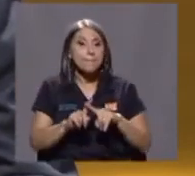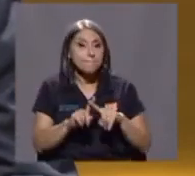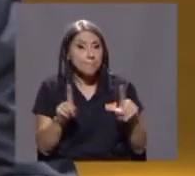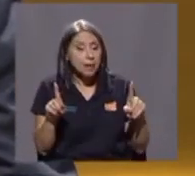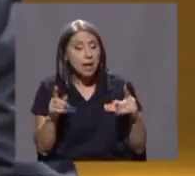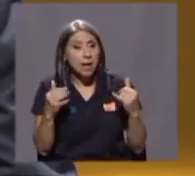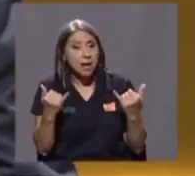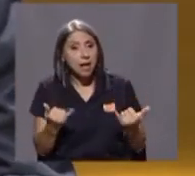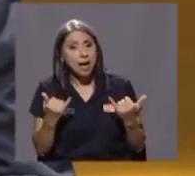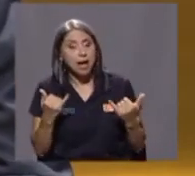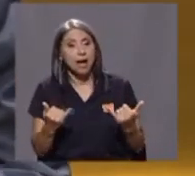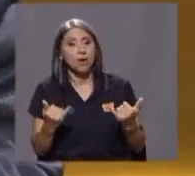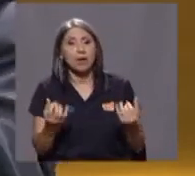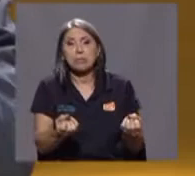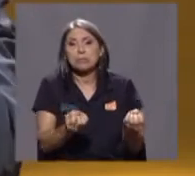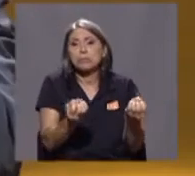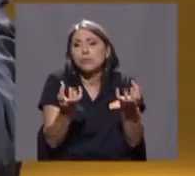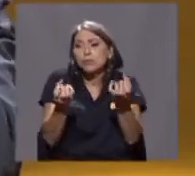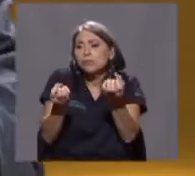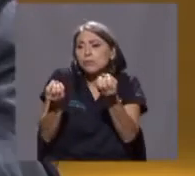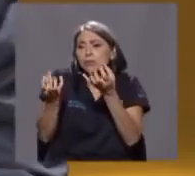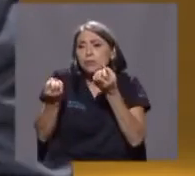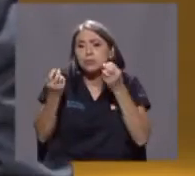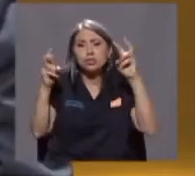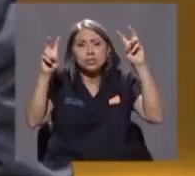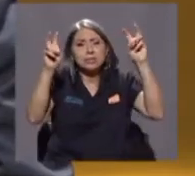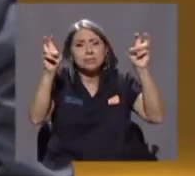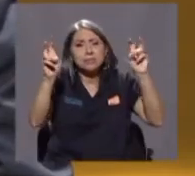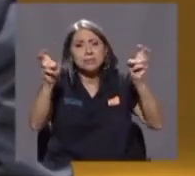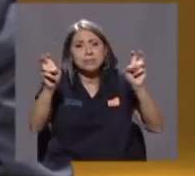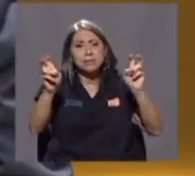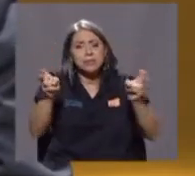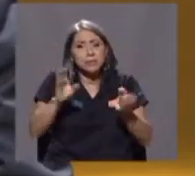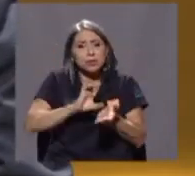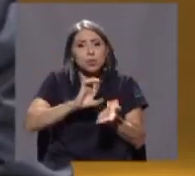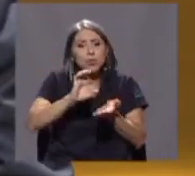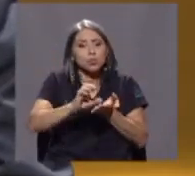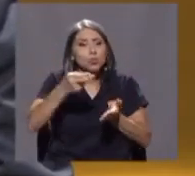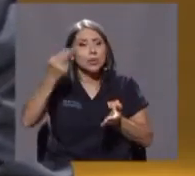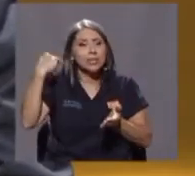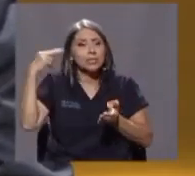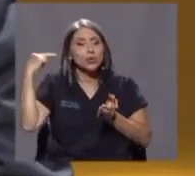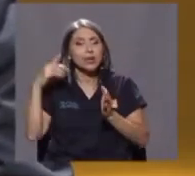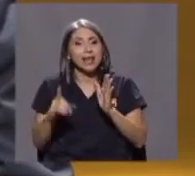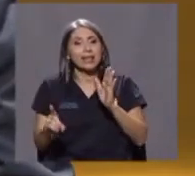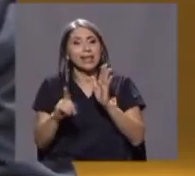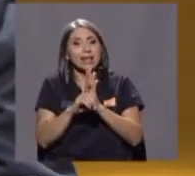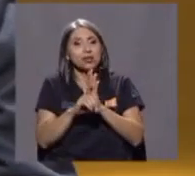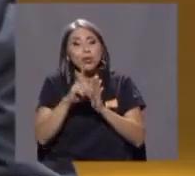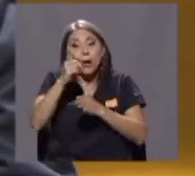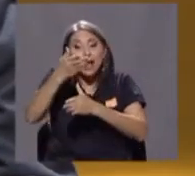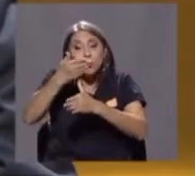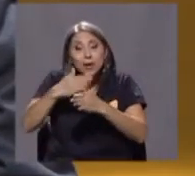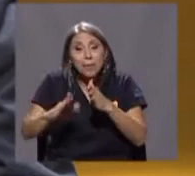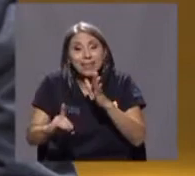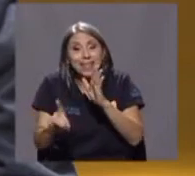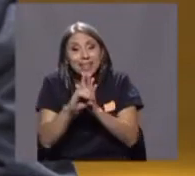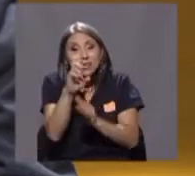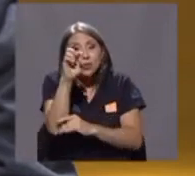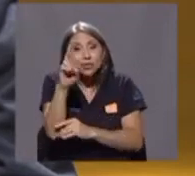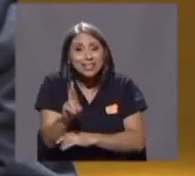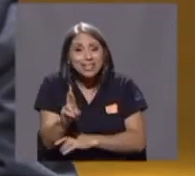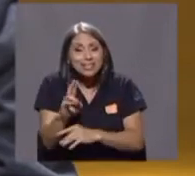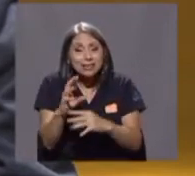cantidad de temas que tiene el temario en historia del derecho, la parte sobre el derecho costarricense al final queda muy